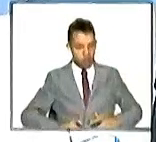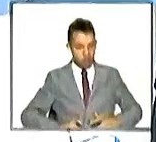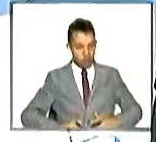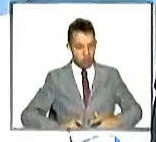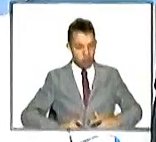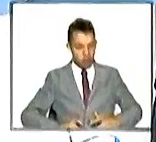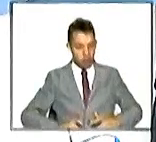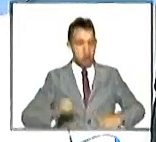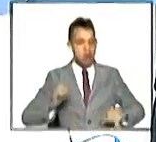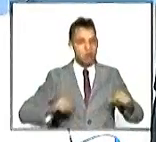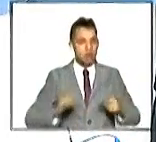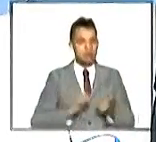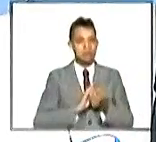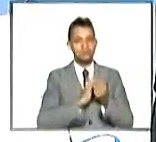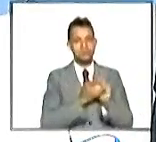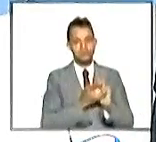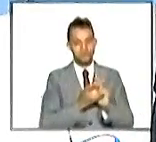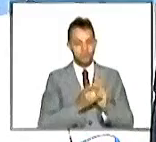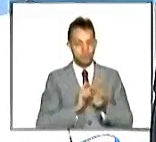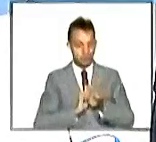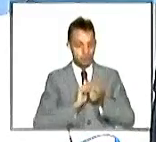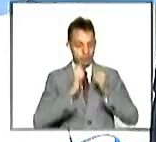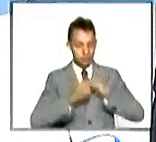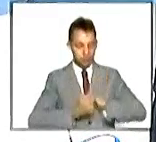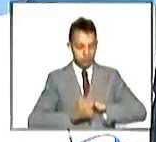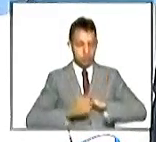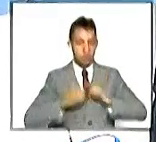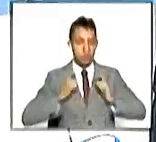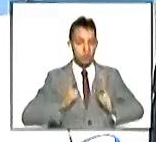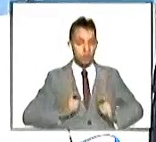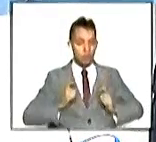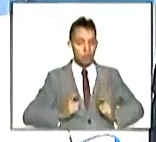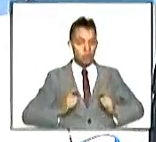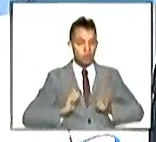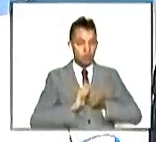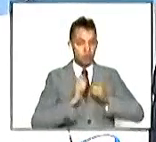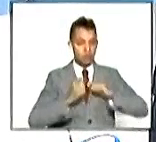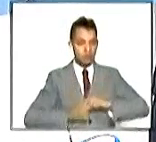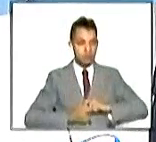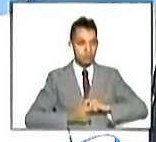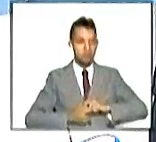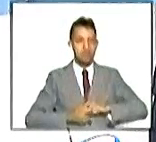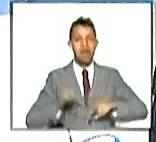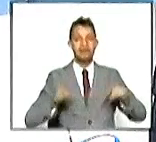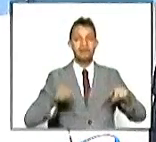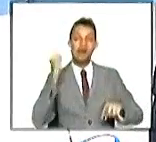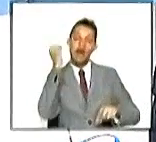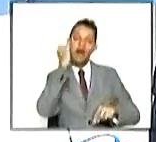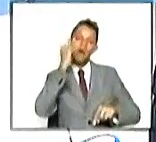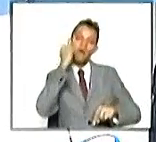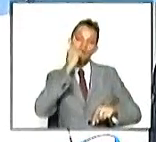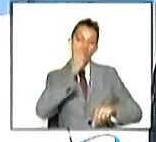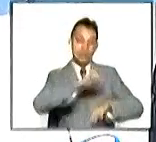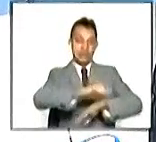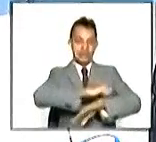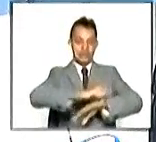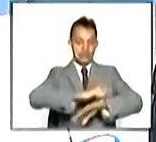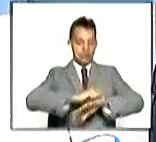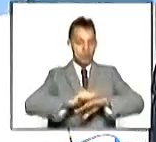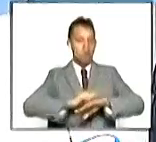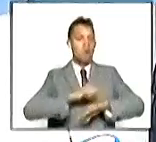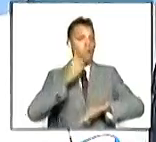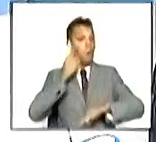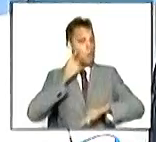Estos cambios térmicos que pueden desencadenar piquiña en la persona, acompañado de los jabones que utilizan. Entonces, ojo